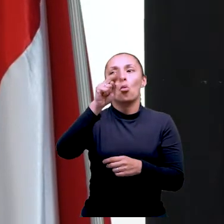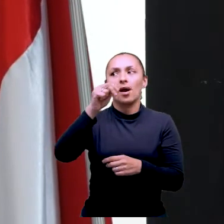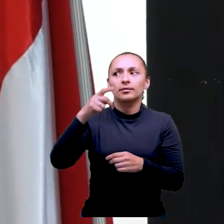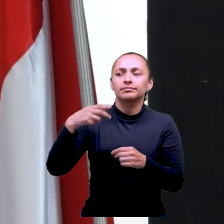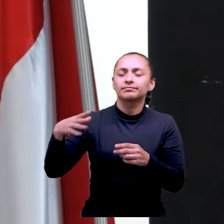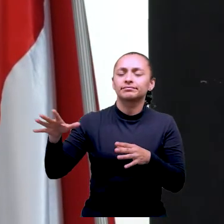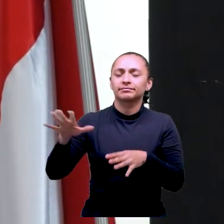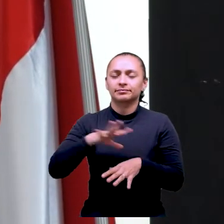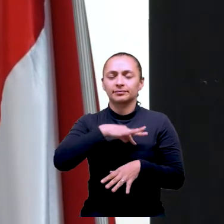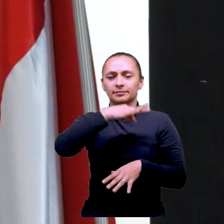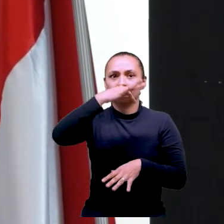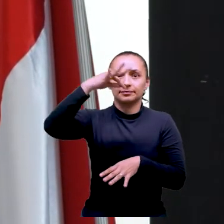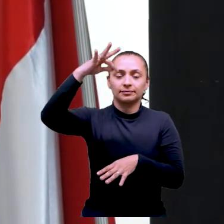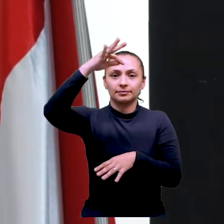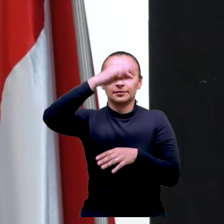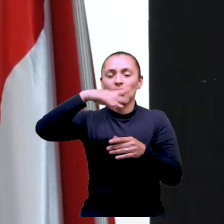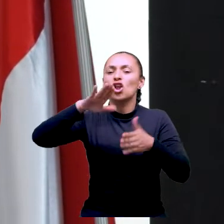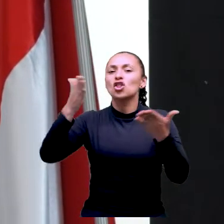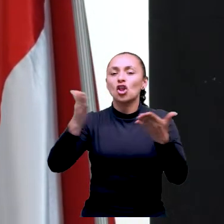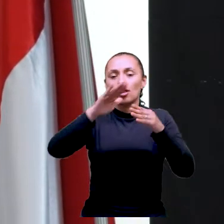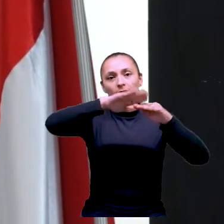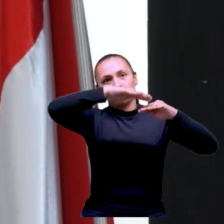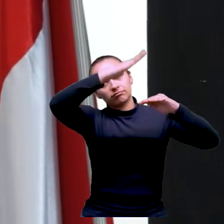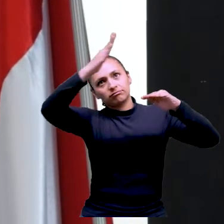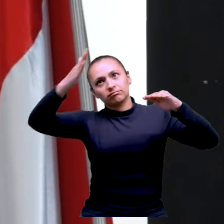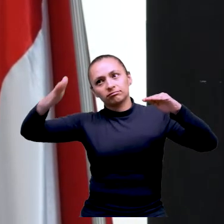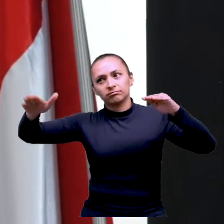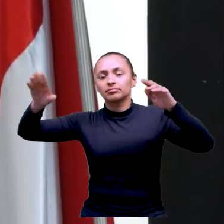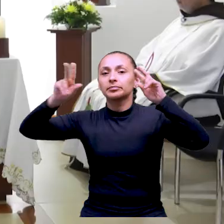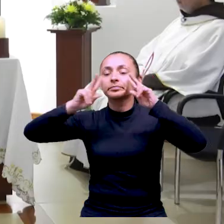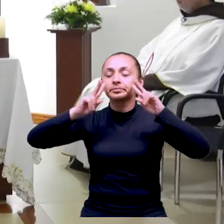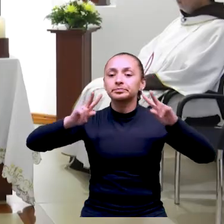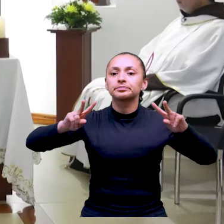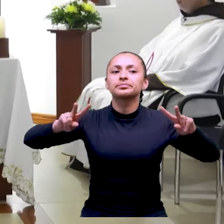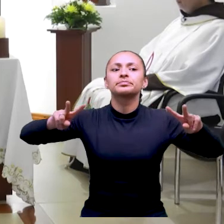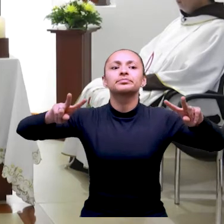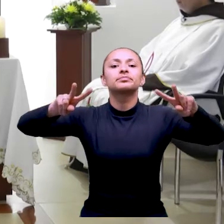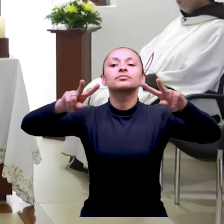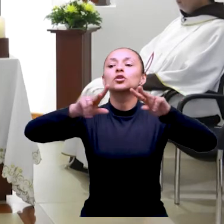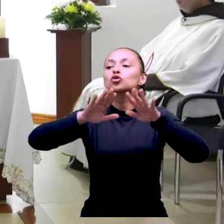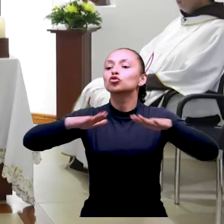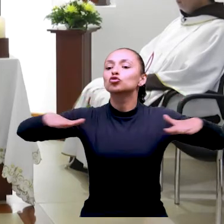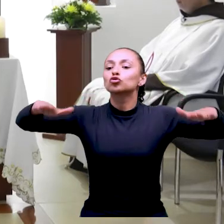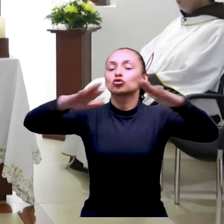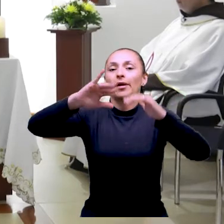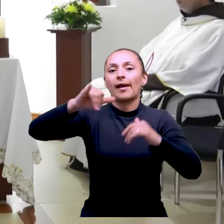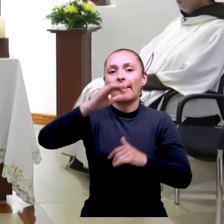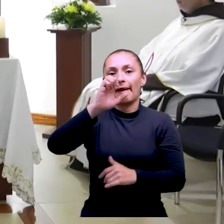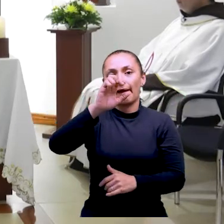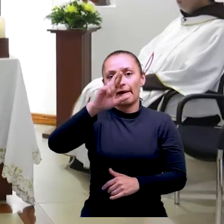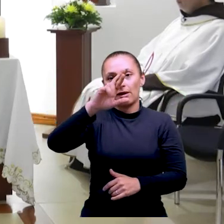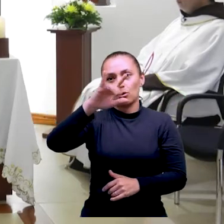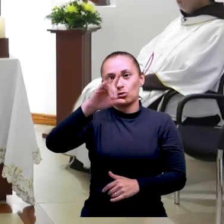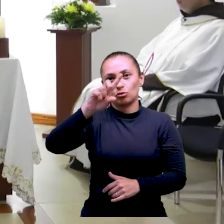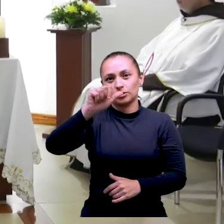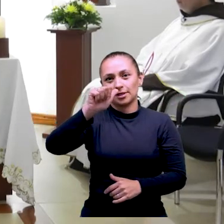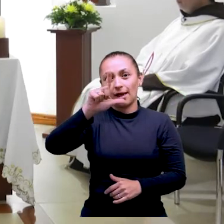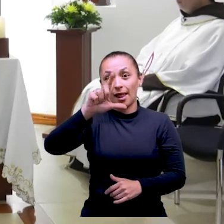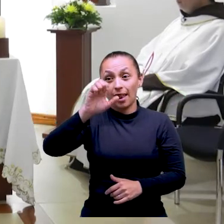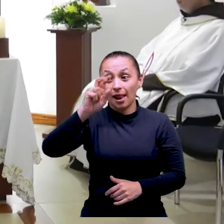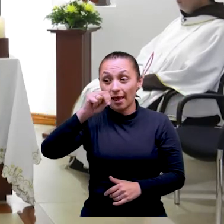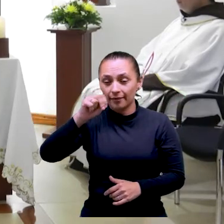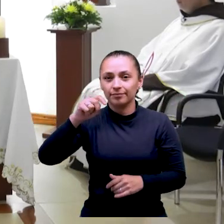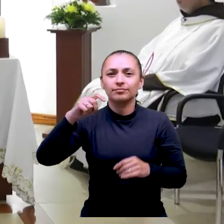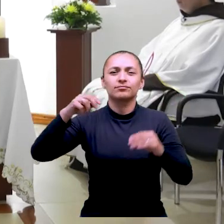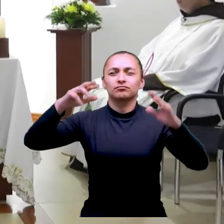de mí y un ángel me dio a la cima de un monte muy grande y elevado y me mostró la ciudad santa jerusalén